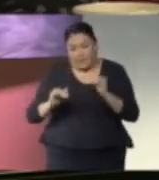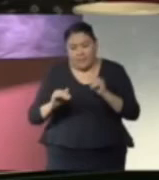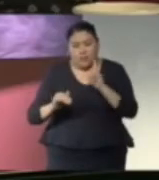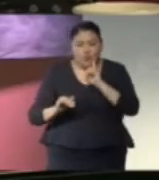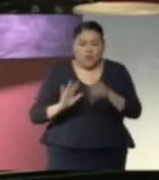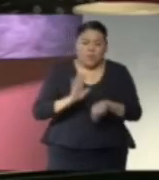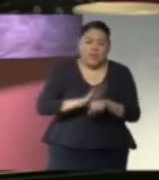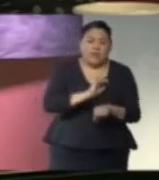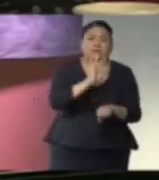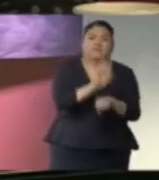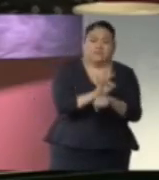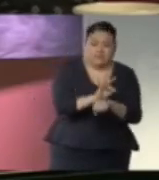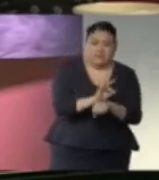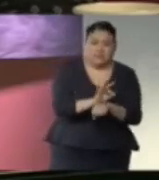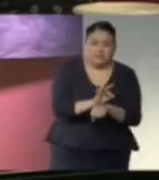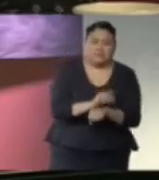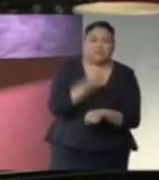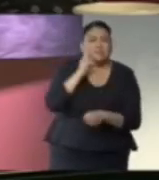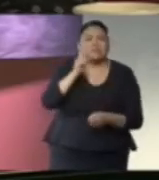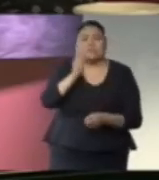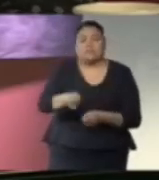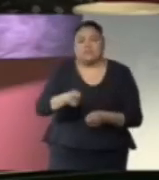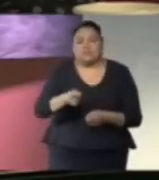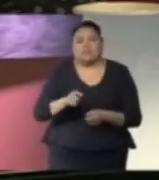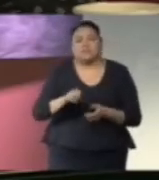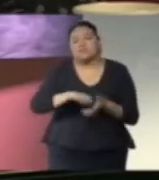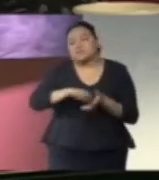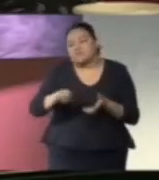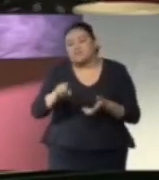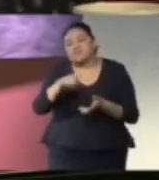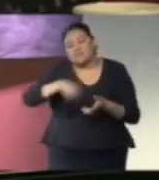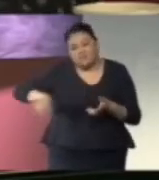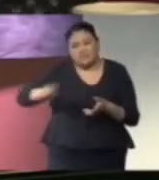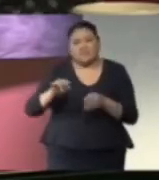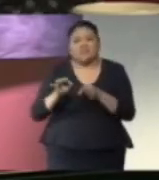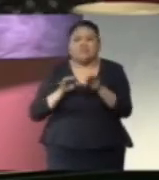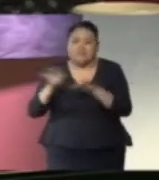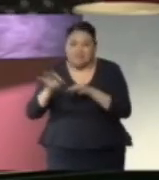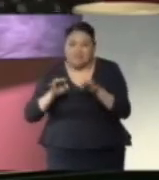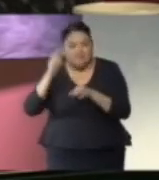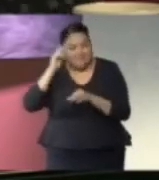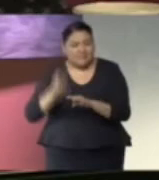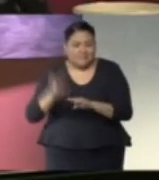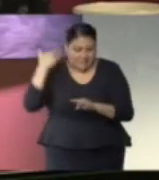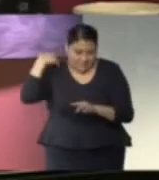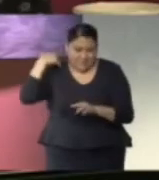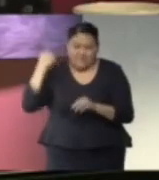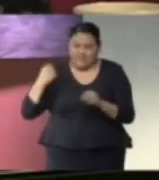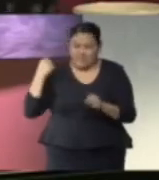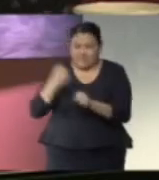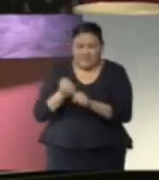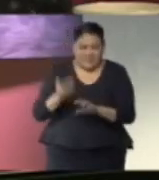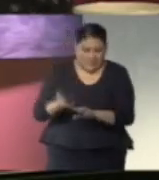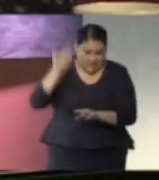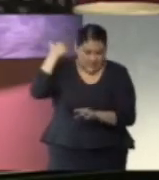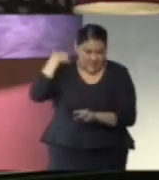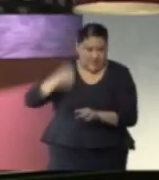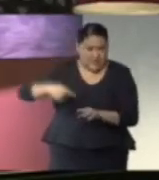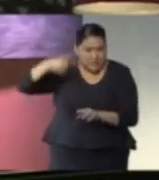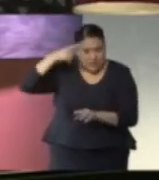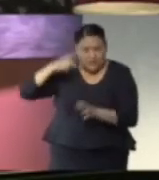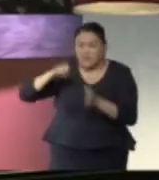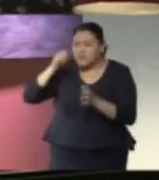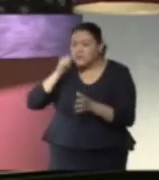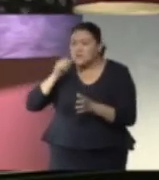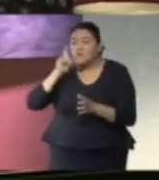de este trabajo informal, ¿sí?, en donde durante mucho tiempo se pensó que era casi de predominio